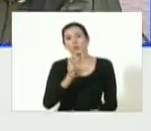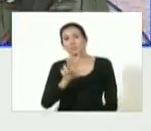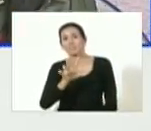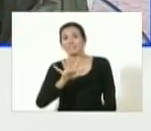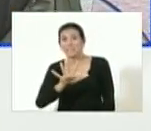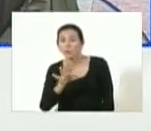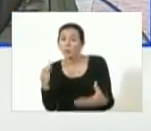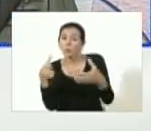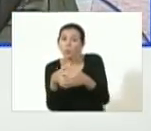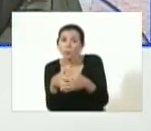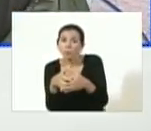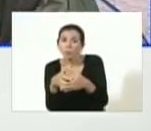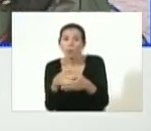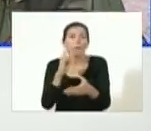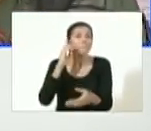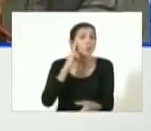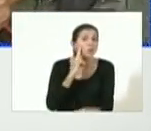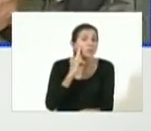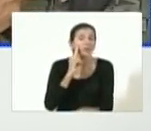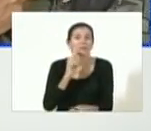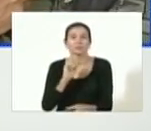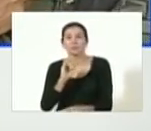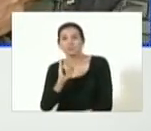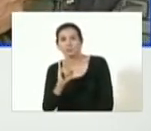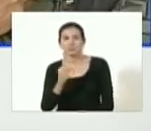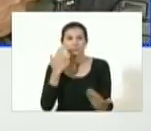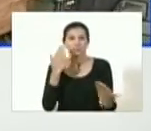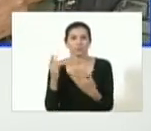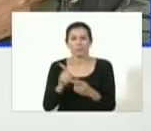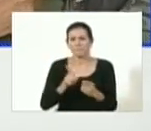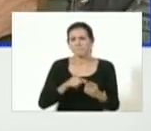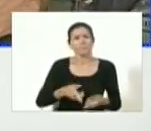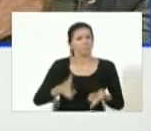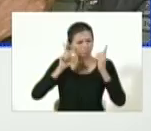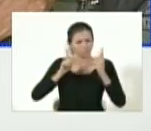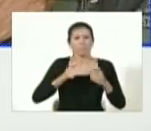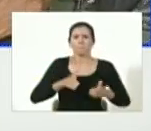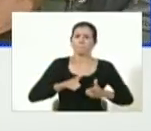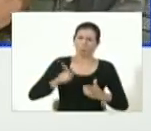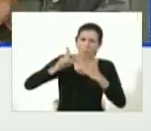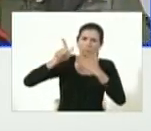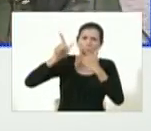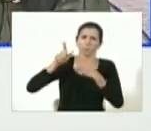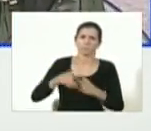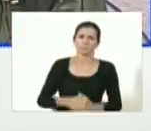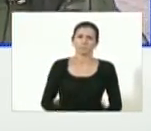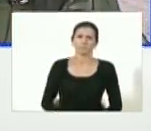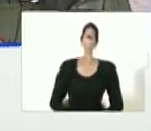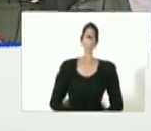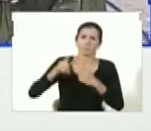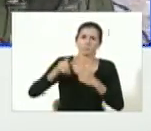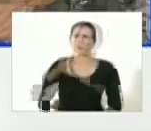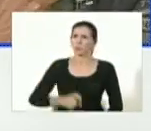-5 Grupo Bolívar y Ponte. ¡Fuego para la destrucción del enemigo imperialista!